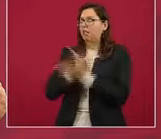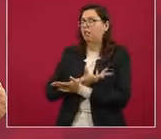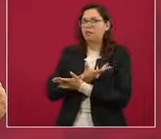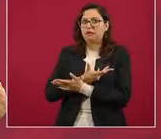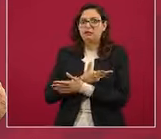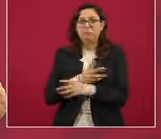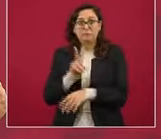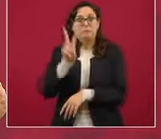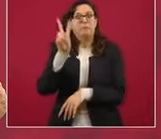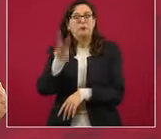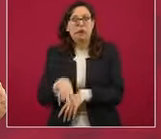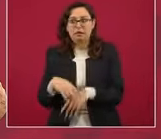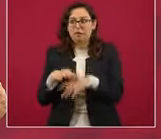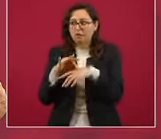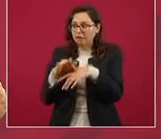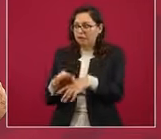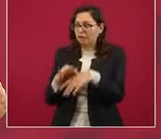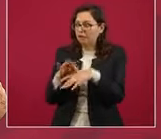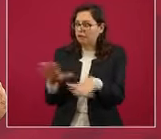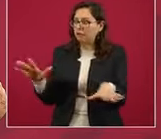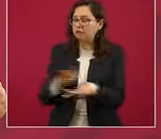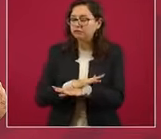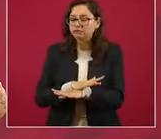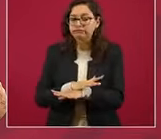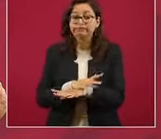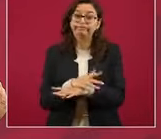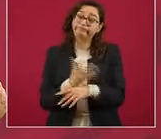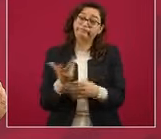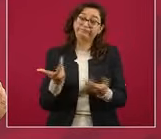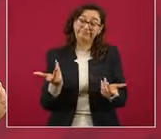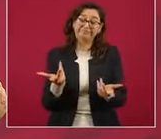servidores públicos, familiares, amigos.